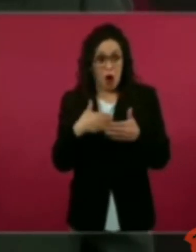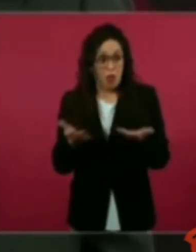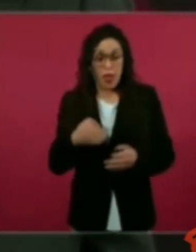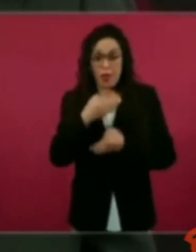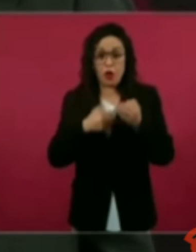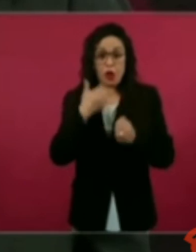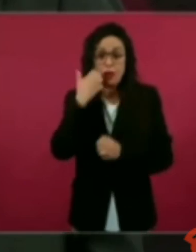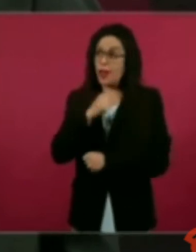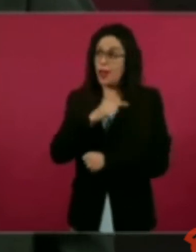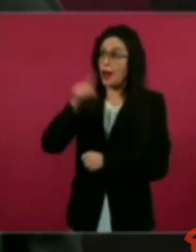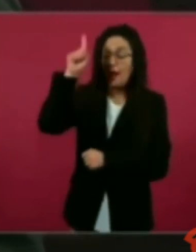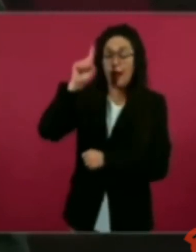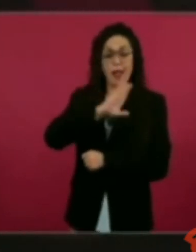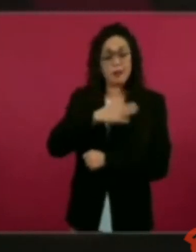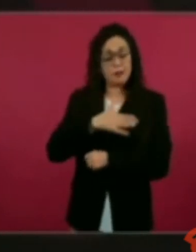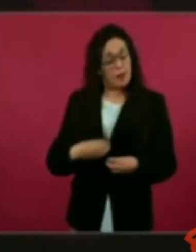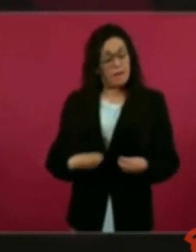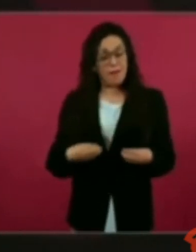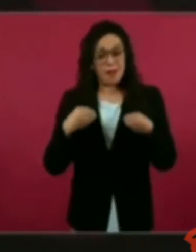Y